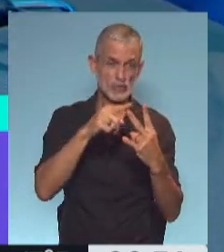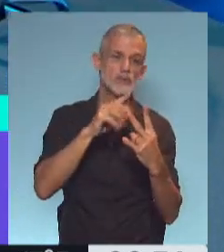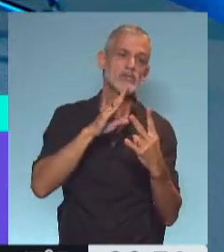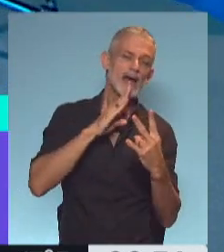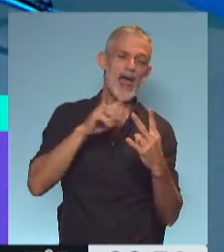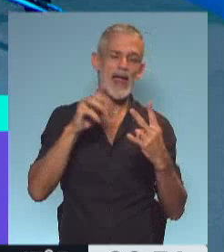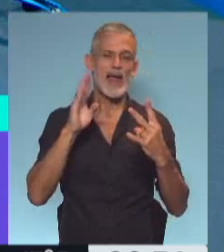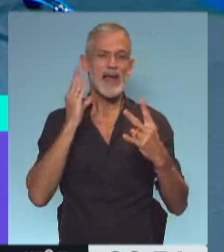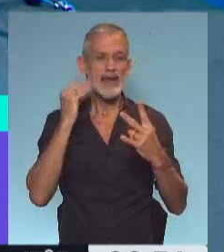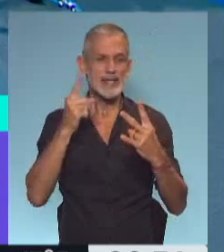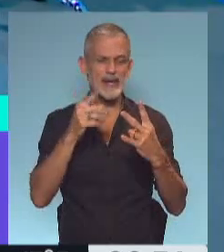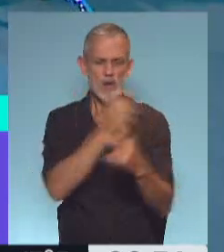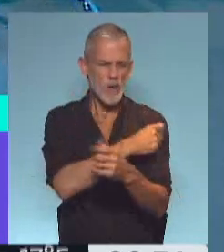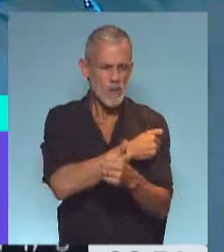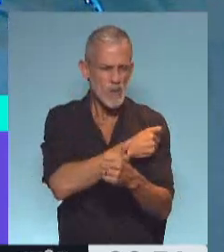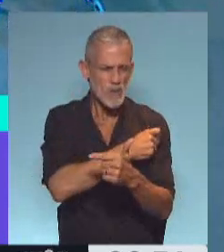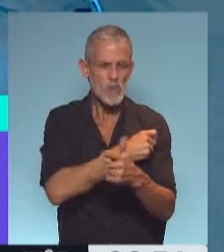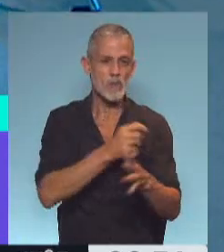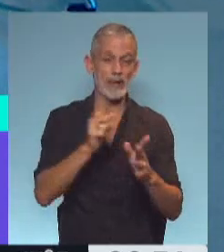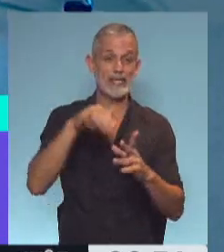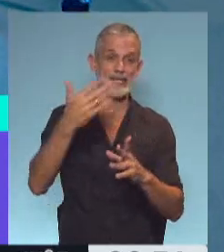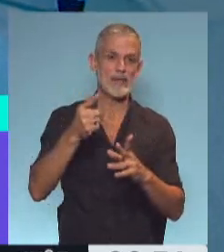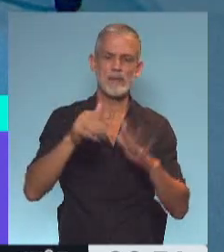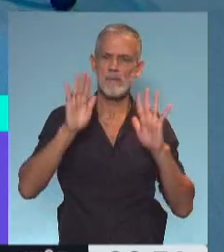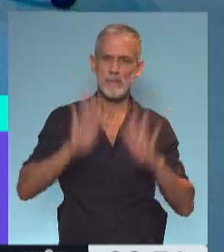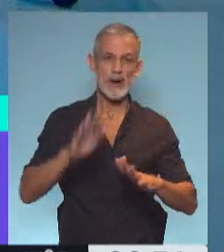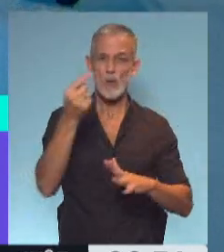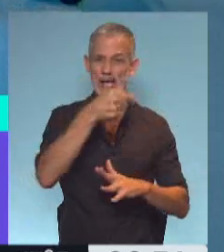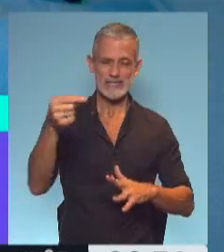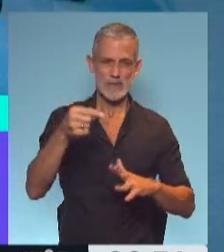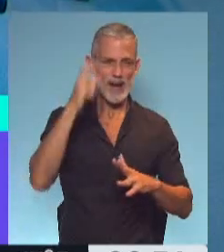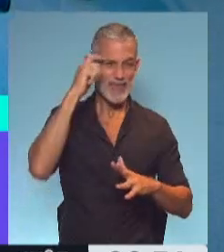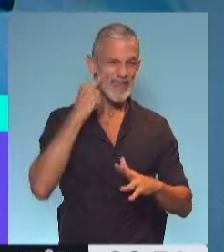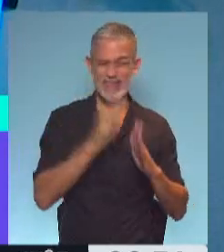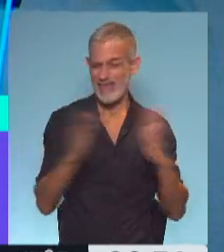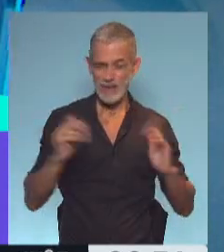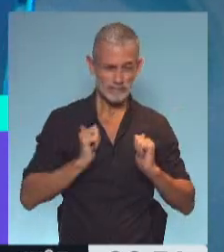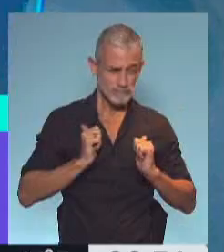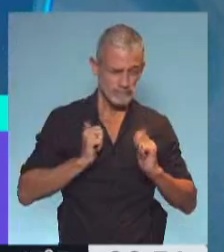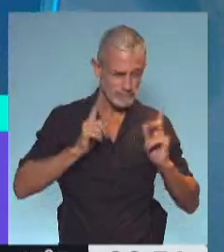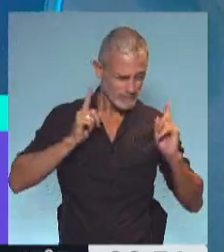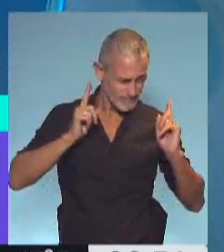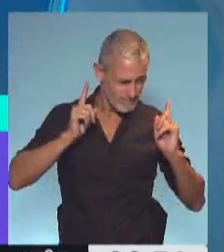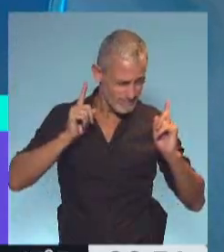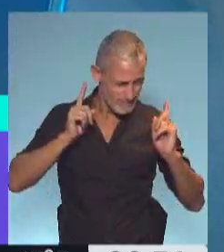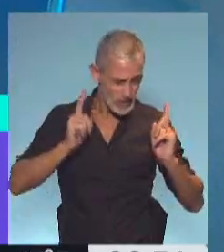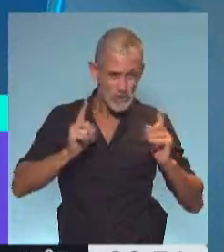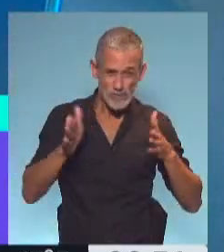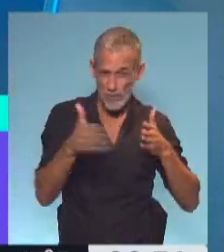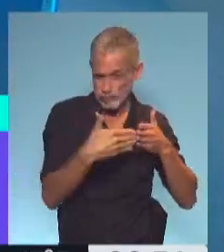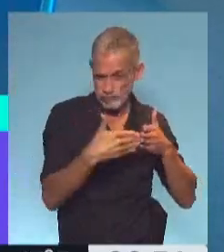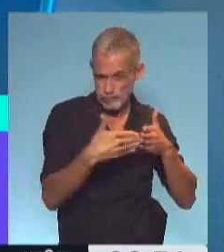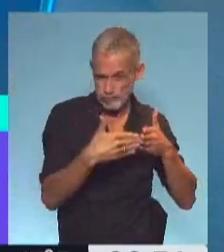El objetivo fue vacunar mucho y hacer un parate total de una semana, 10 días, donde no se mueva un alma, para